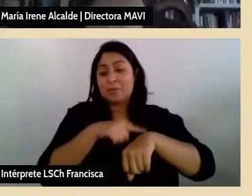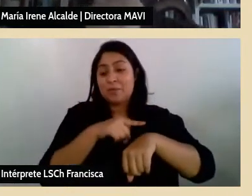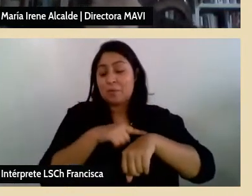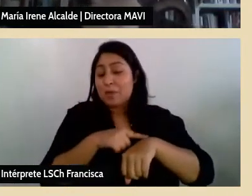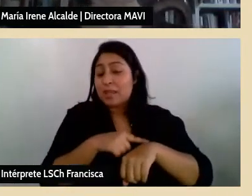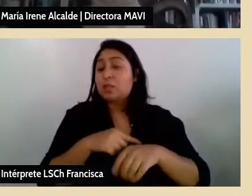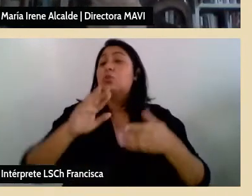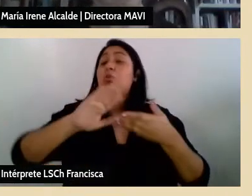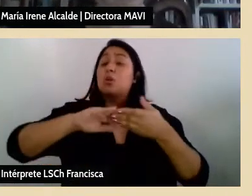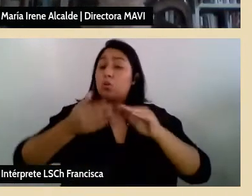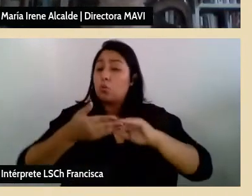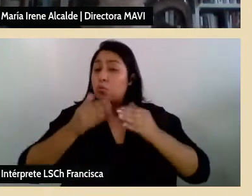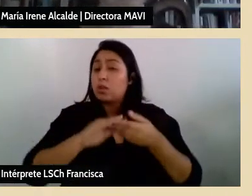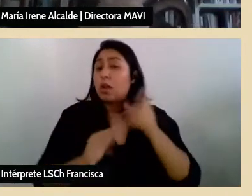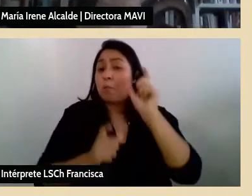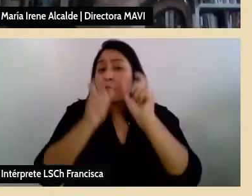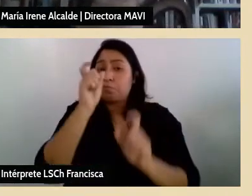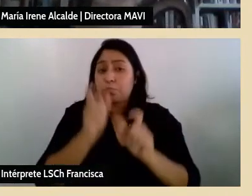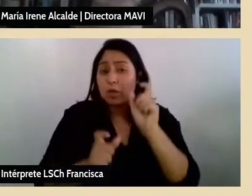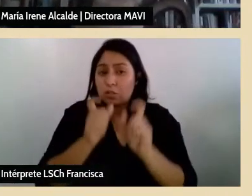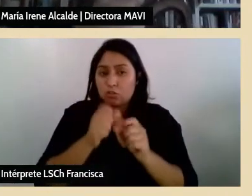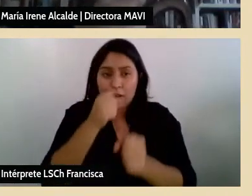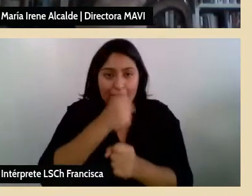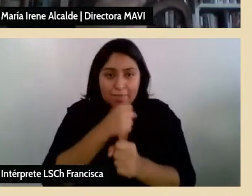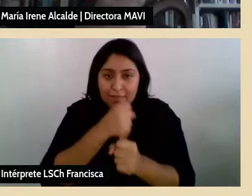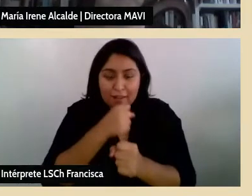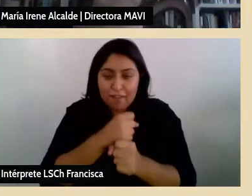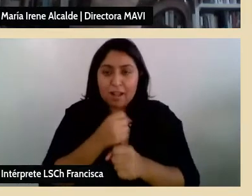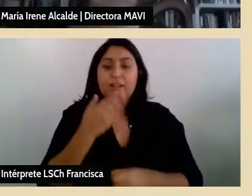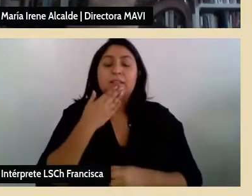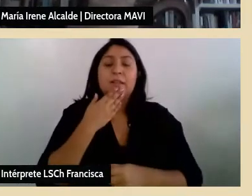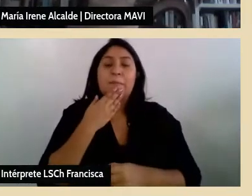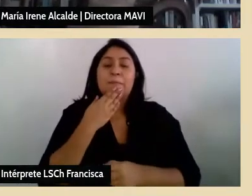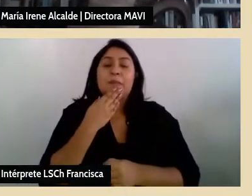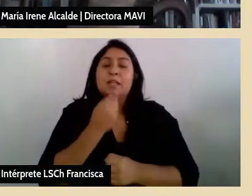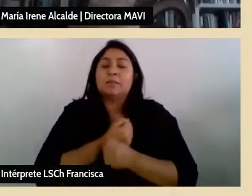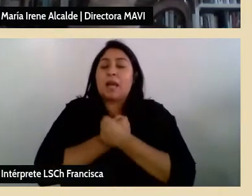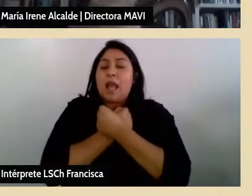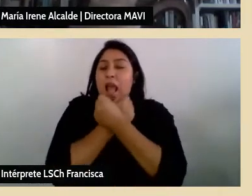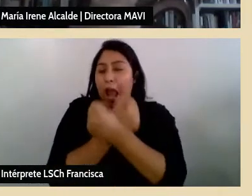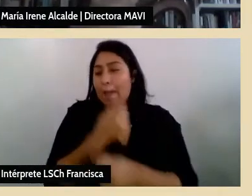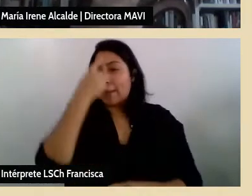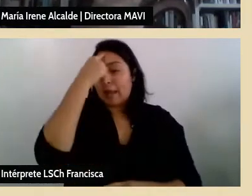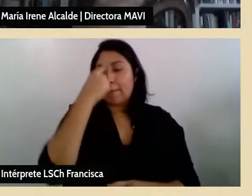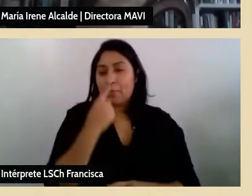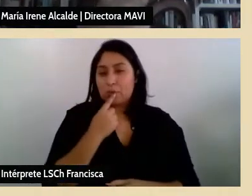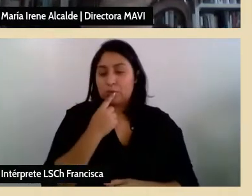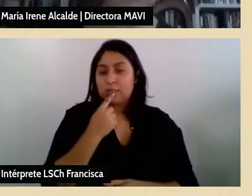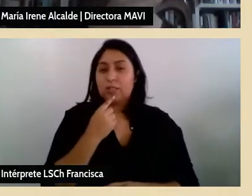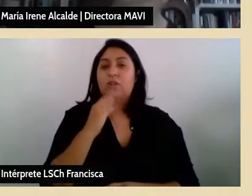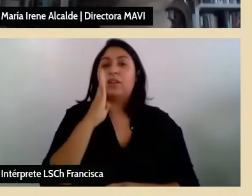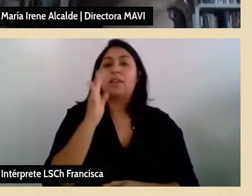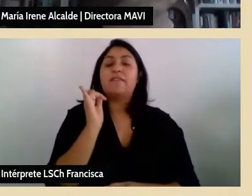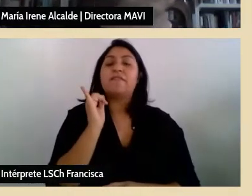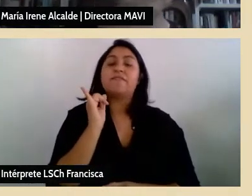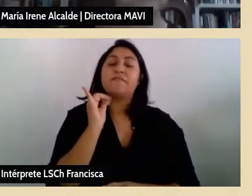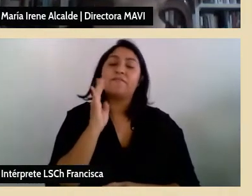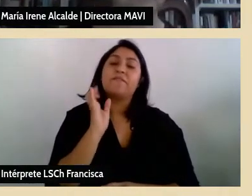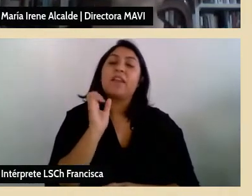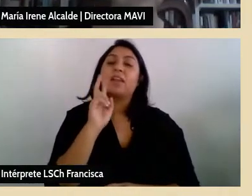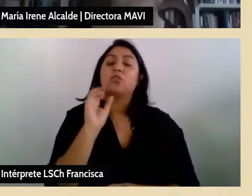que trabajan y también se apasionan por los museos en Iberoamérica. Ya